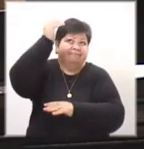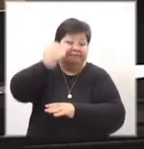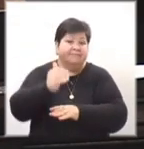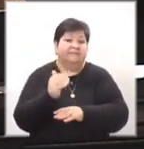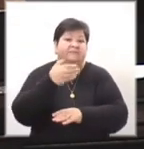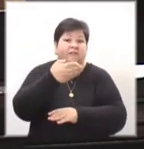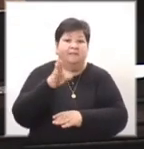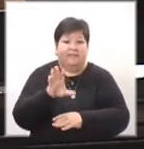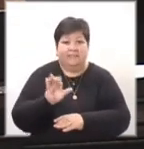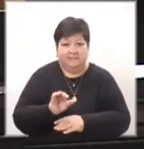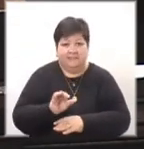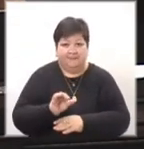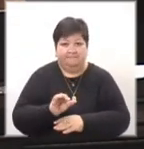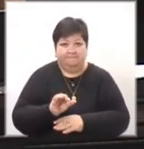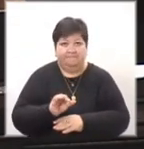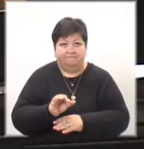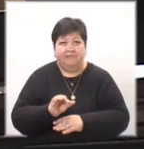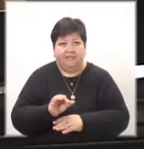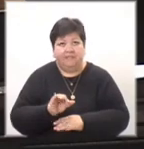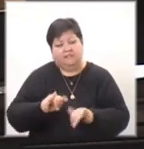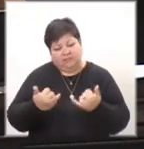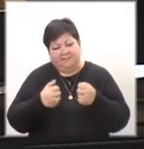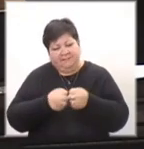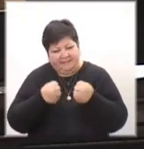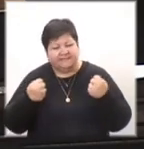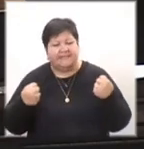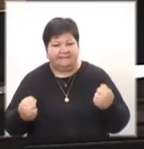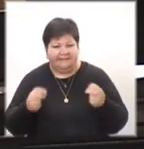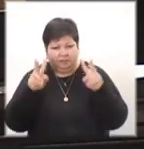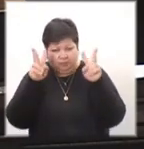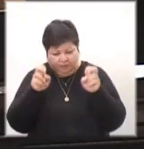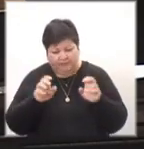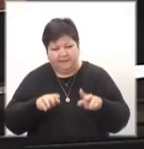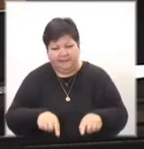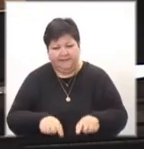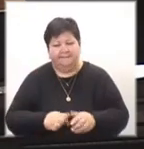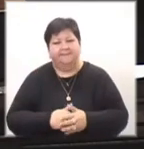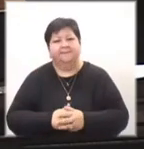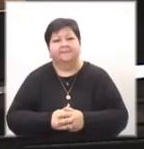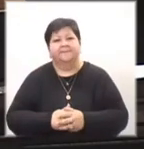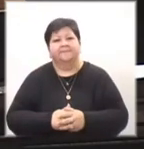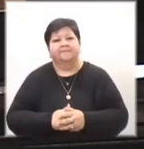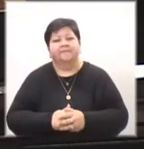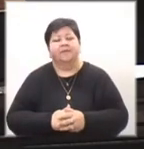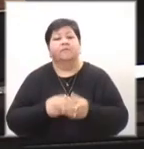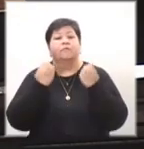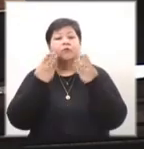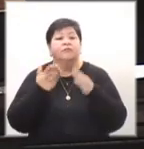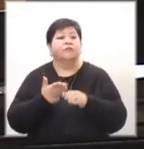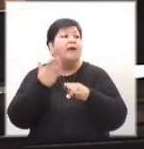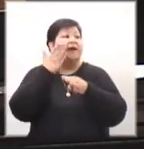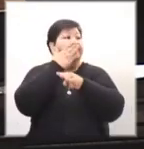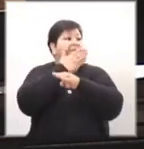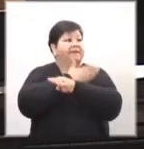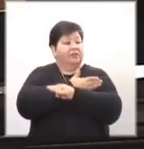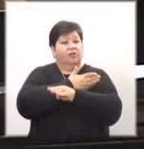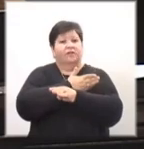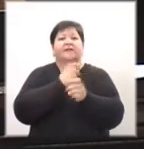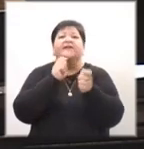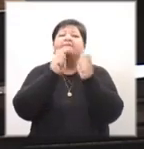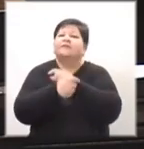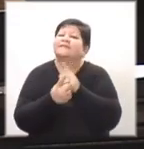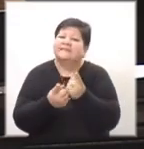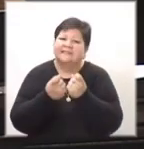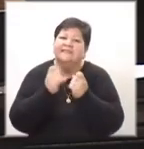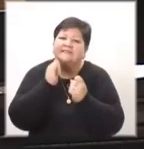Social. Ya me extendí bastante sobre este tema, señor presidente. Por todo lo anterior, entendemos que otra reforma es necesaria